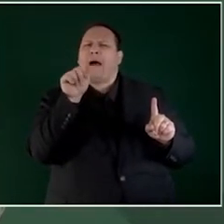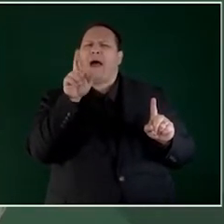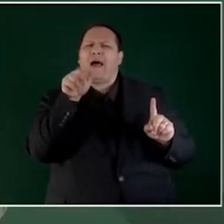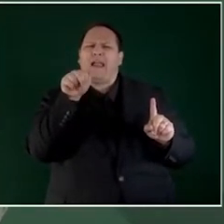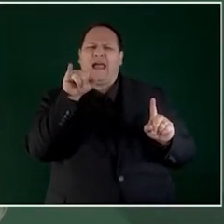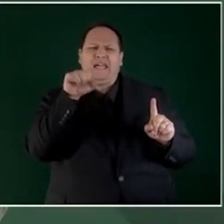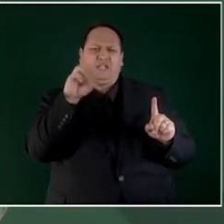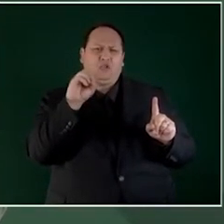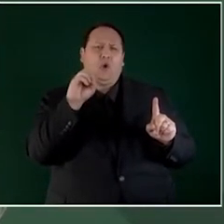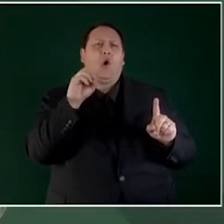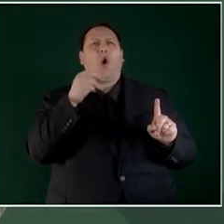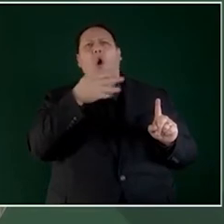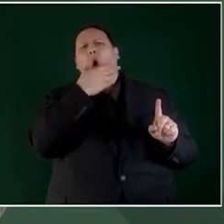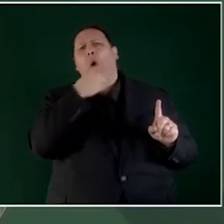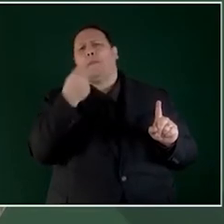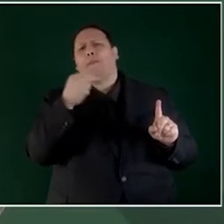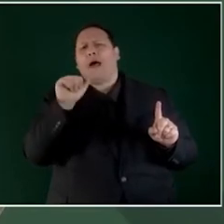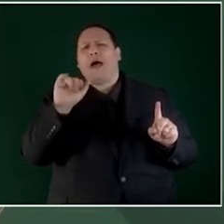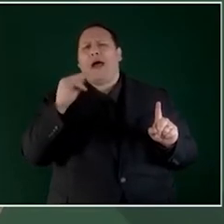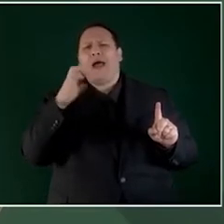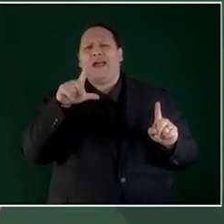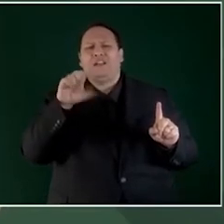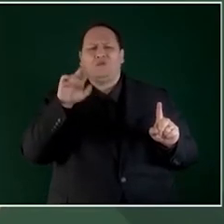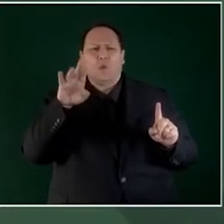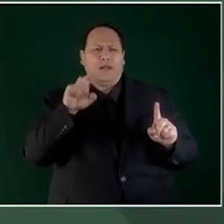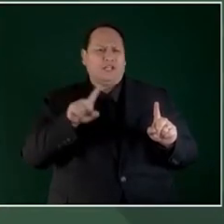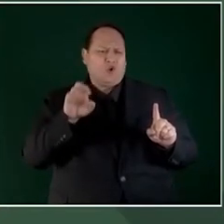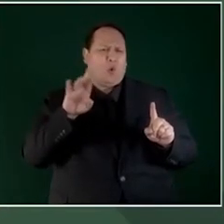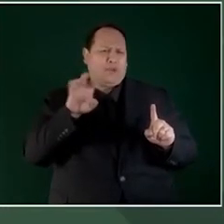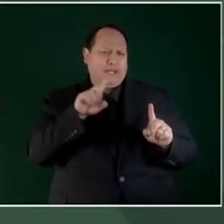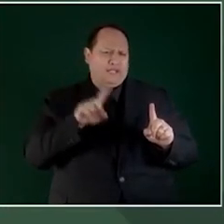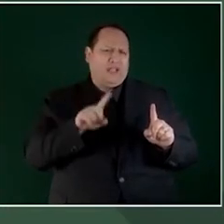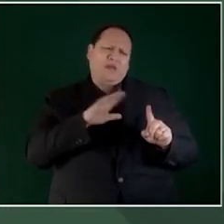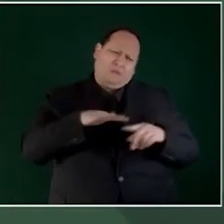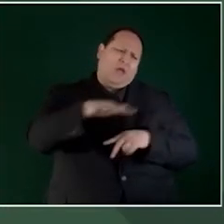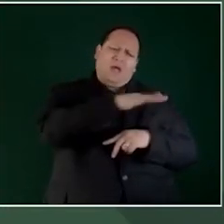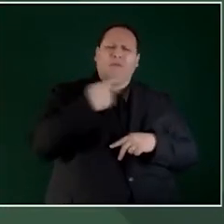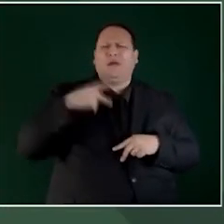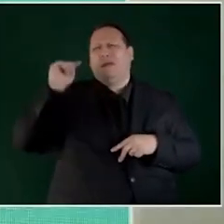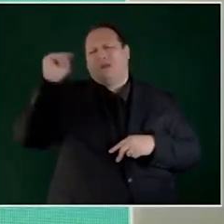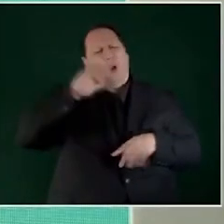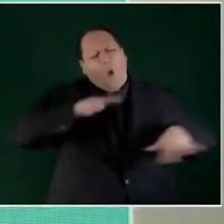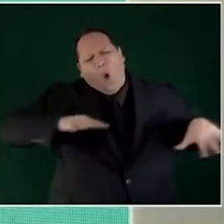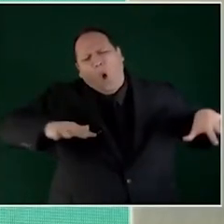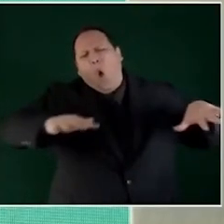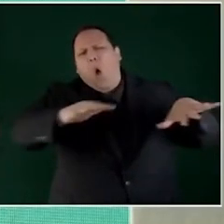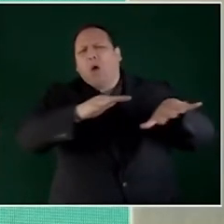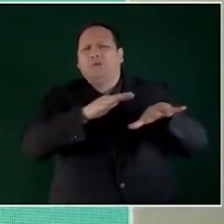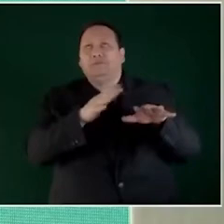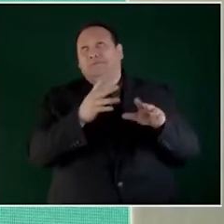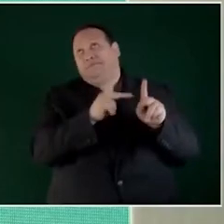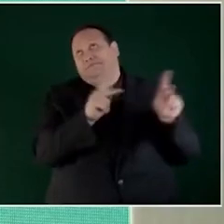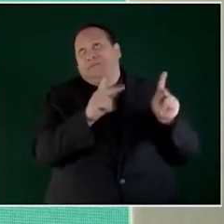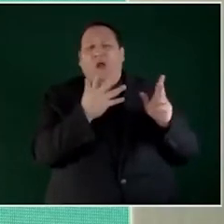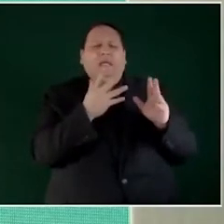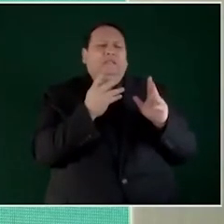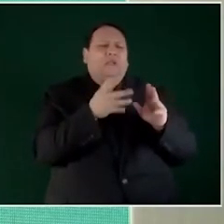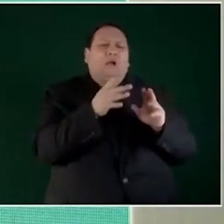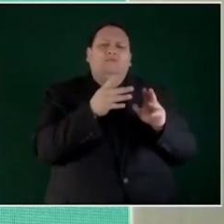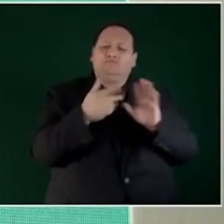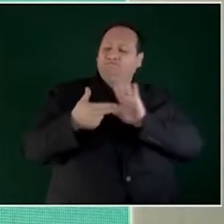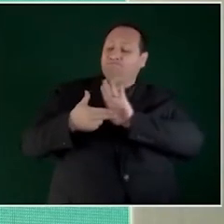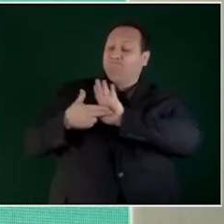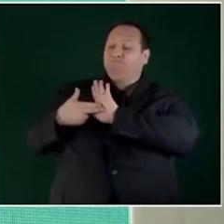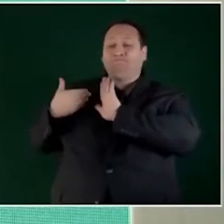llamaba Ángel Suárez Rodríguez. Como todos en Tabasco, o casi todos, tenemos